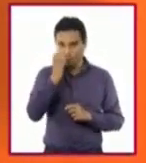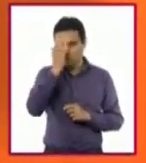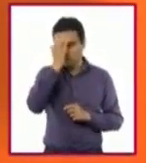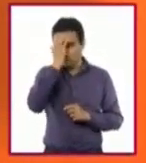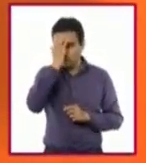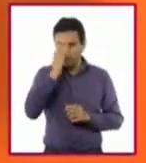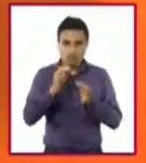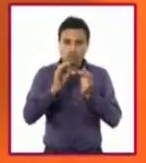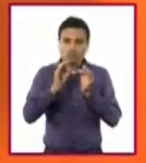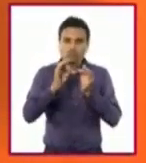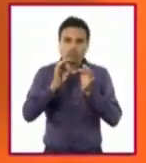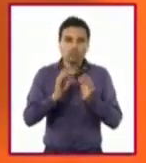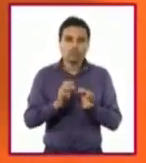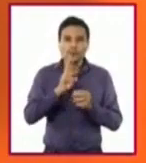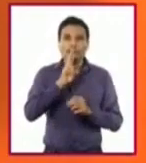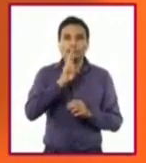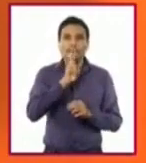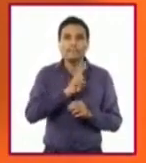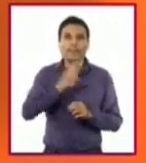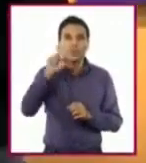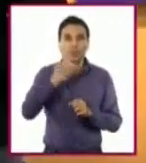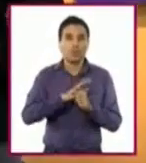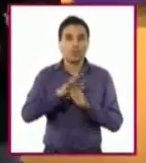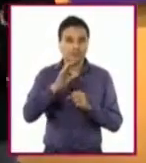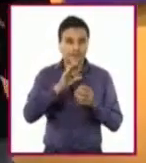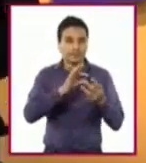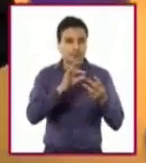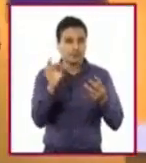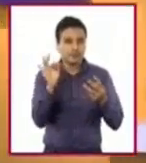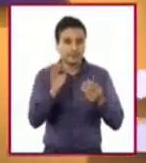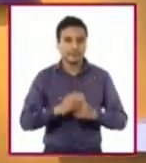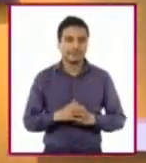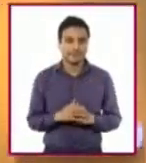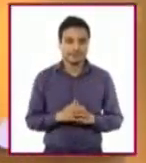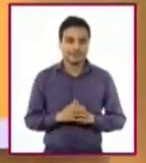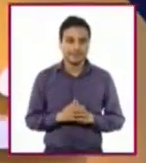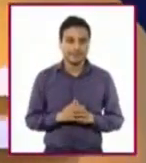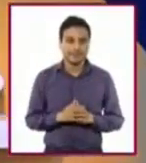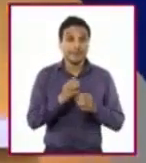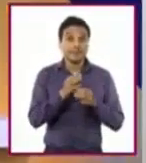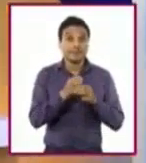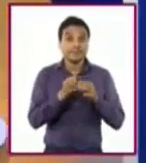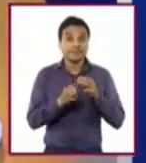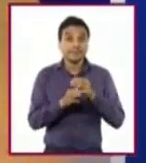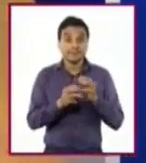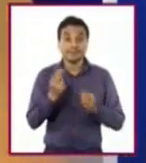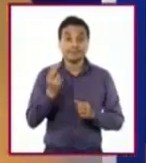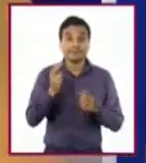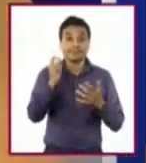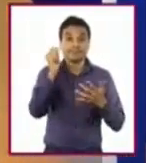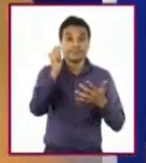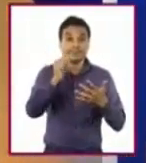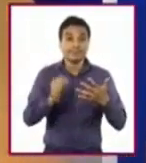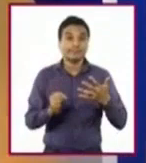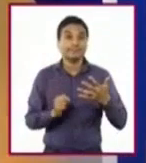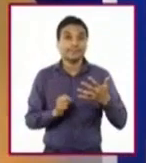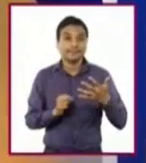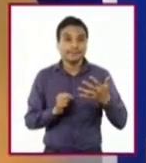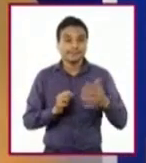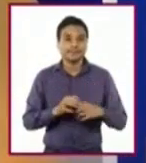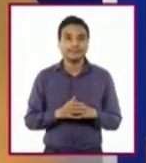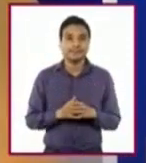representativa del conjunto de datos los materiales que vamos a utilizar en esta sesión son